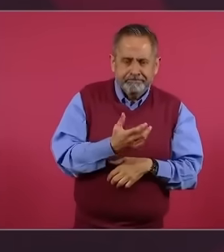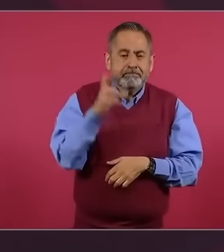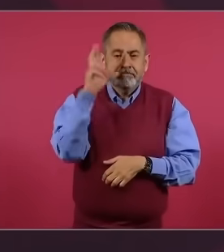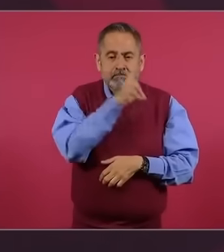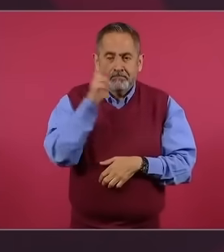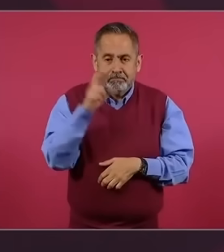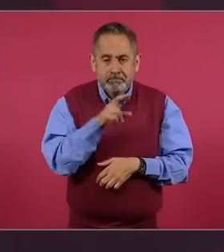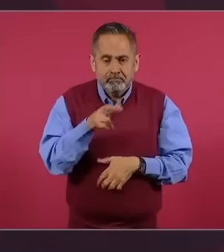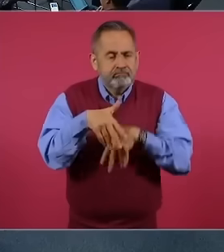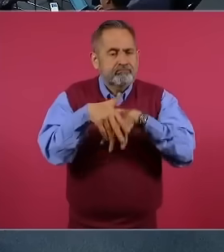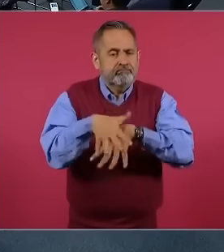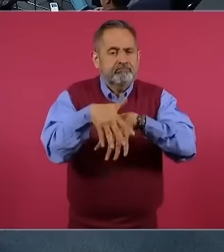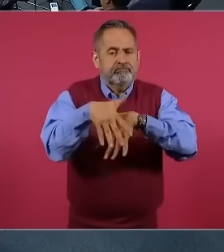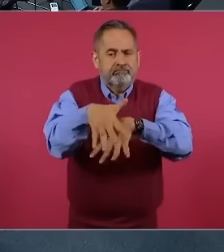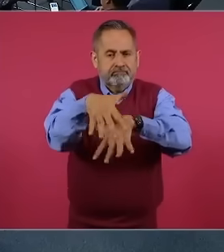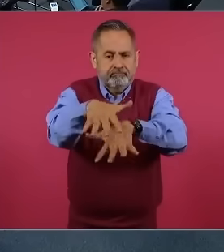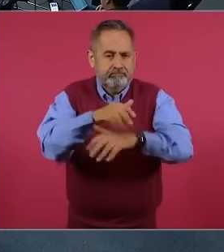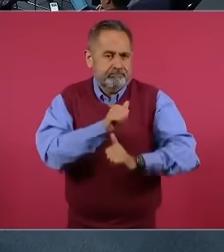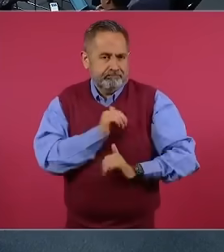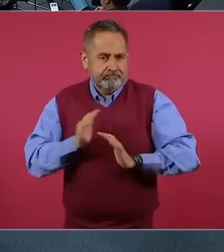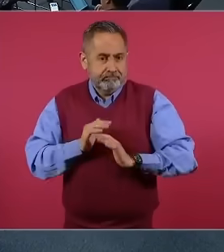Todo un escándalo.